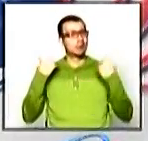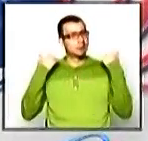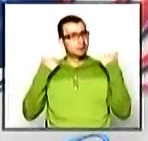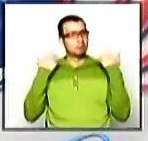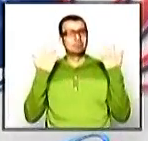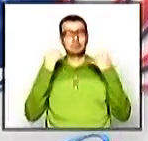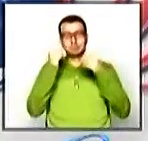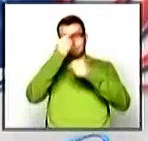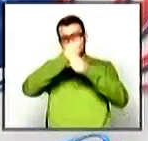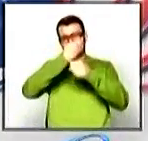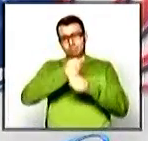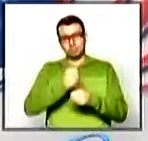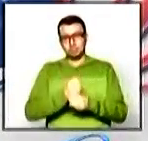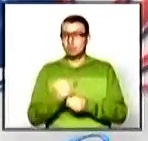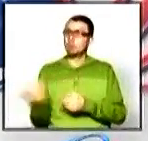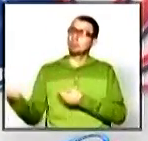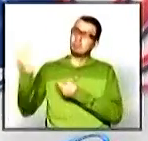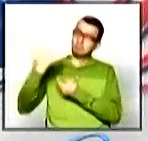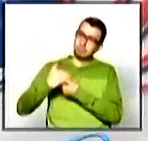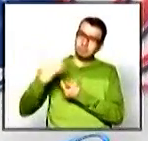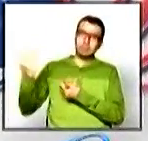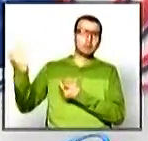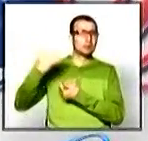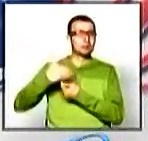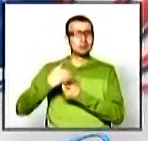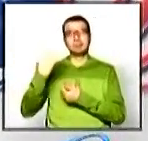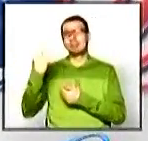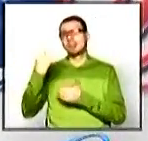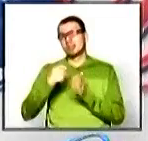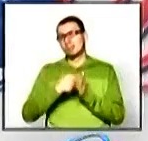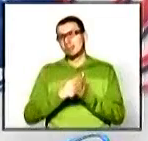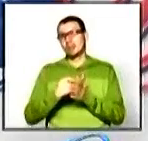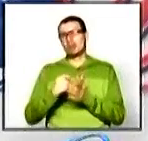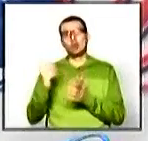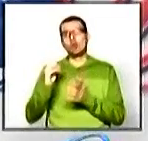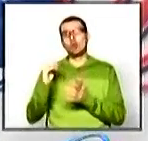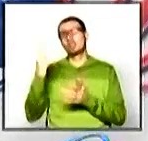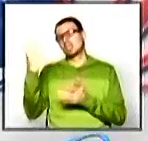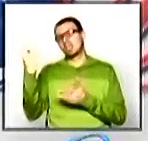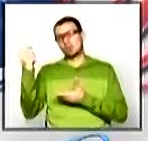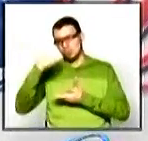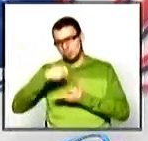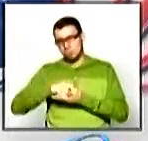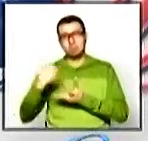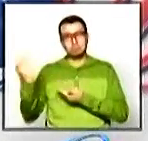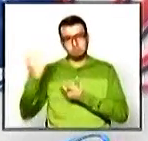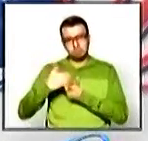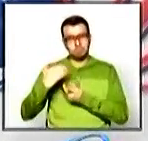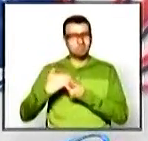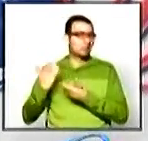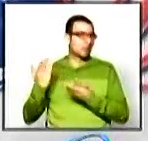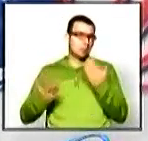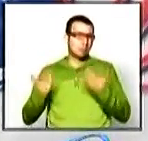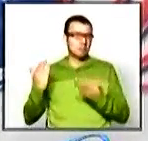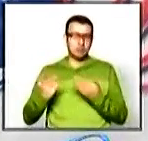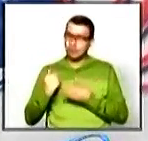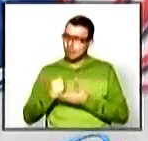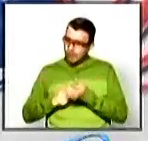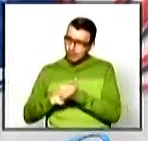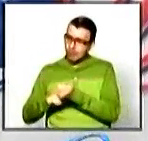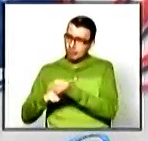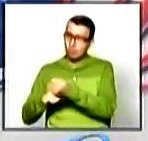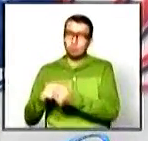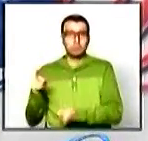lo que hacemos es repetir estas sesiones 3, 4, 5 sesiones si son necesarias para ir generando un proceso de apoyo